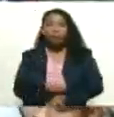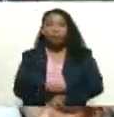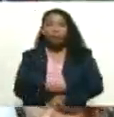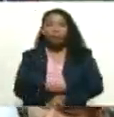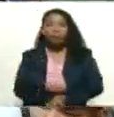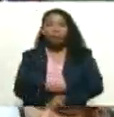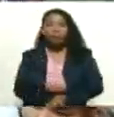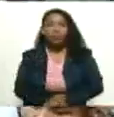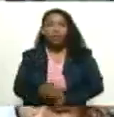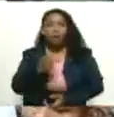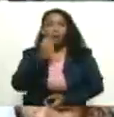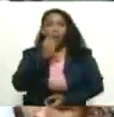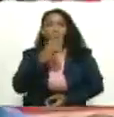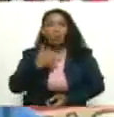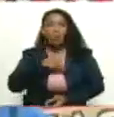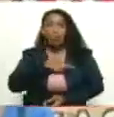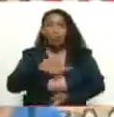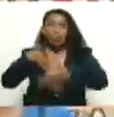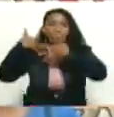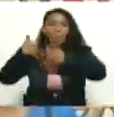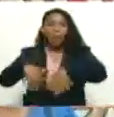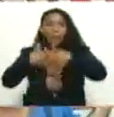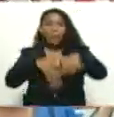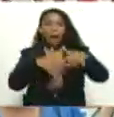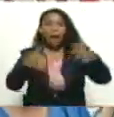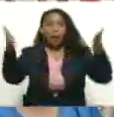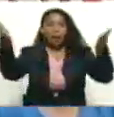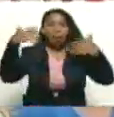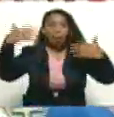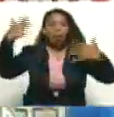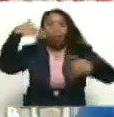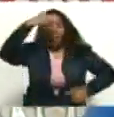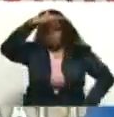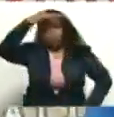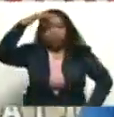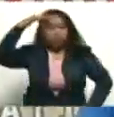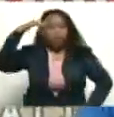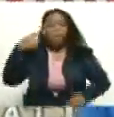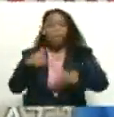Bueno, marchamos. Y el calor es sofocante, ¿verdad? Pero es sabroso.